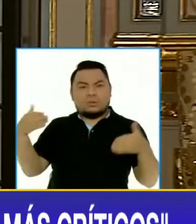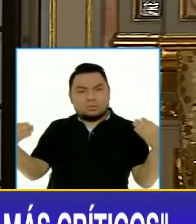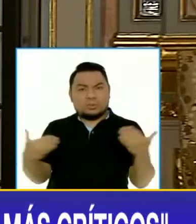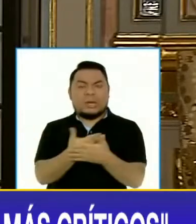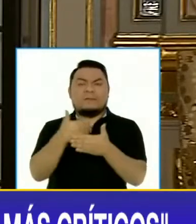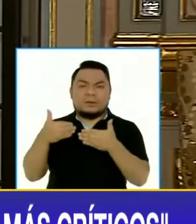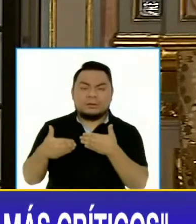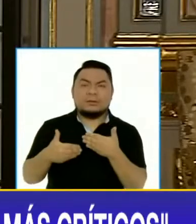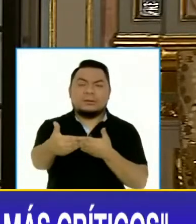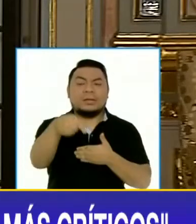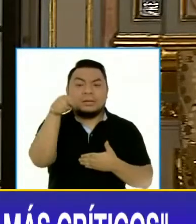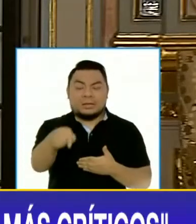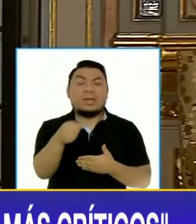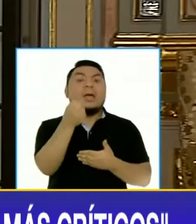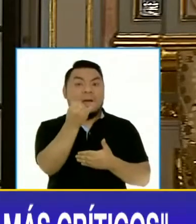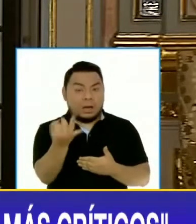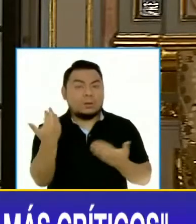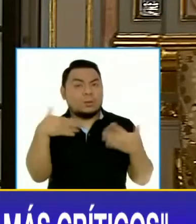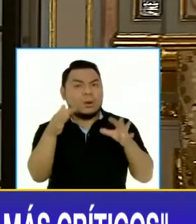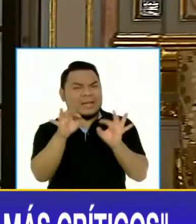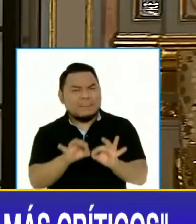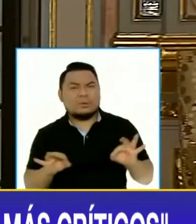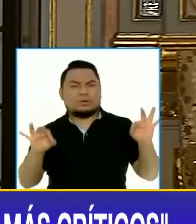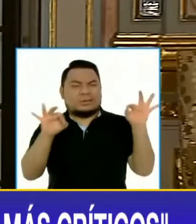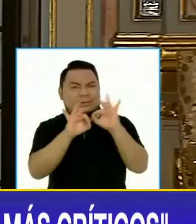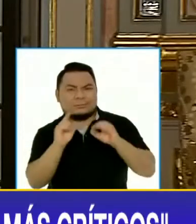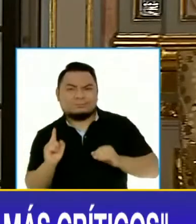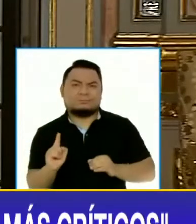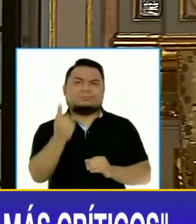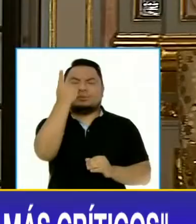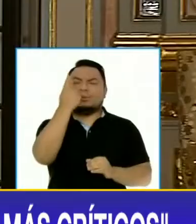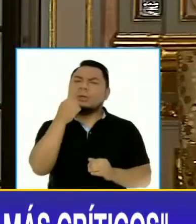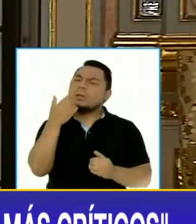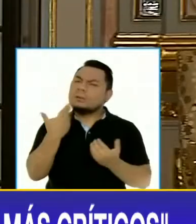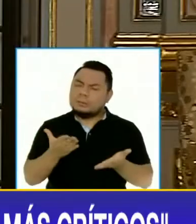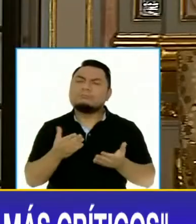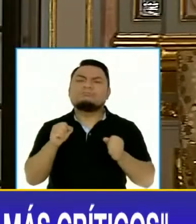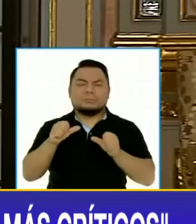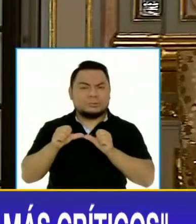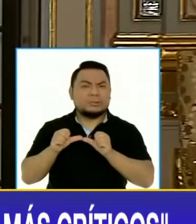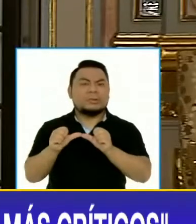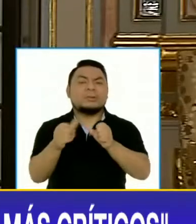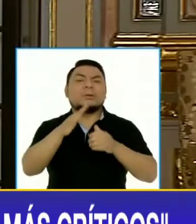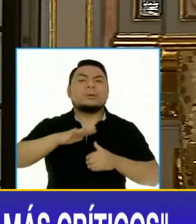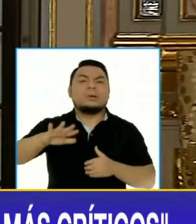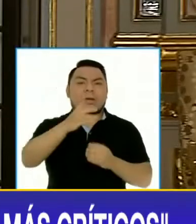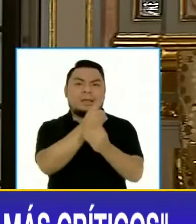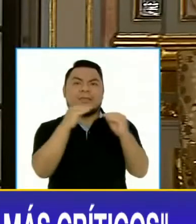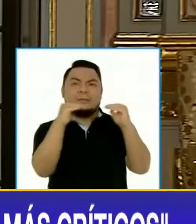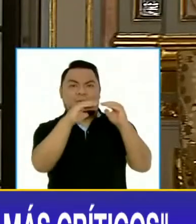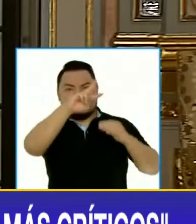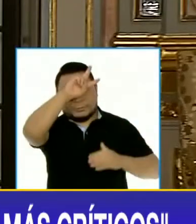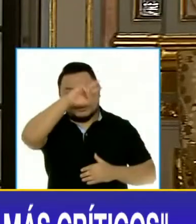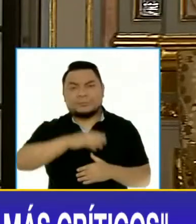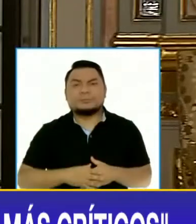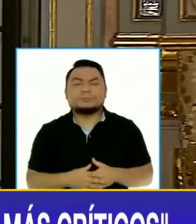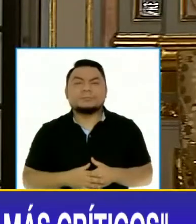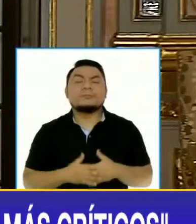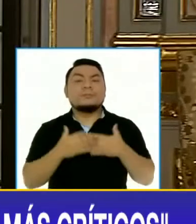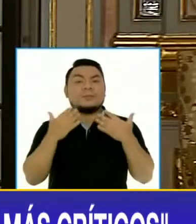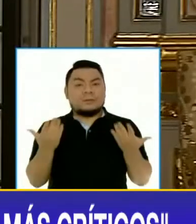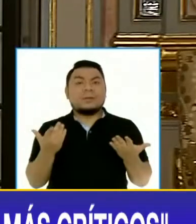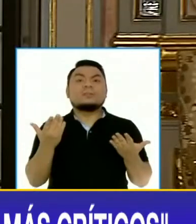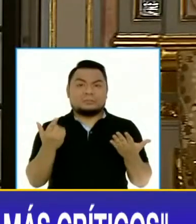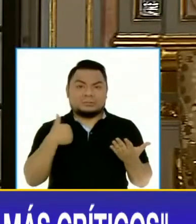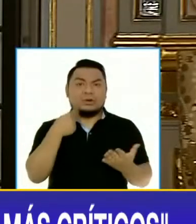que es uno de los componentes imprescindibles e insustituibles de nuestra democracia. Con